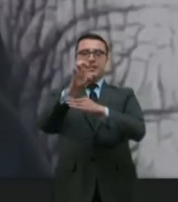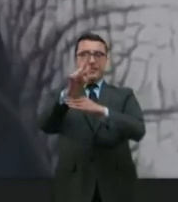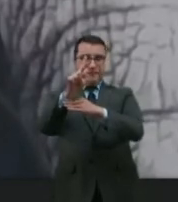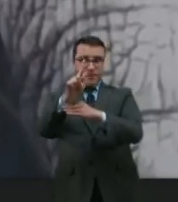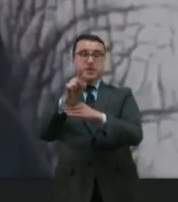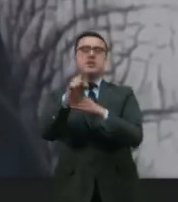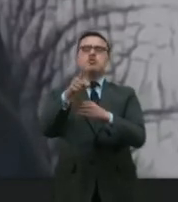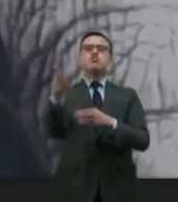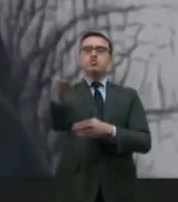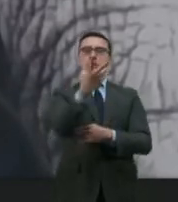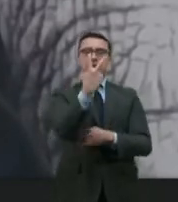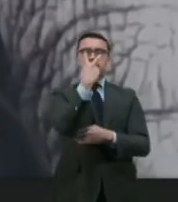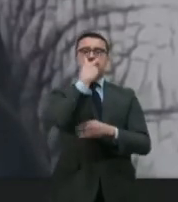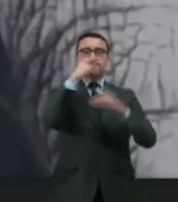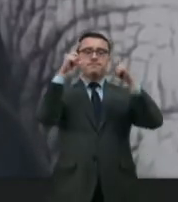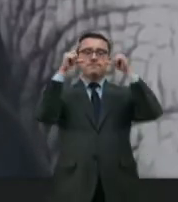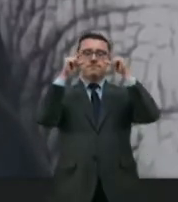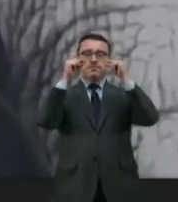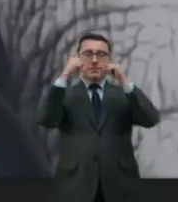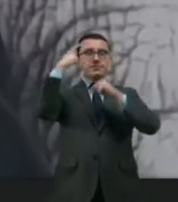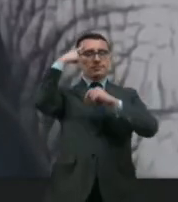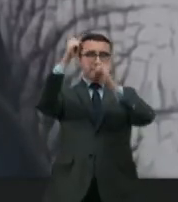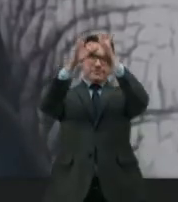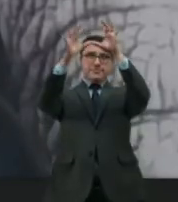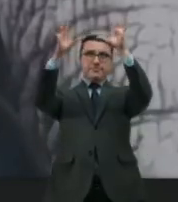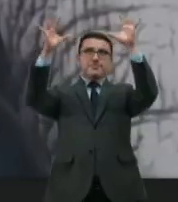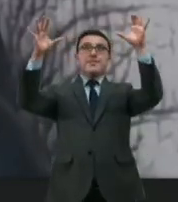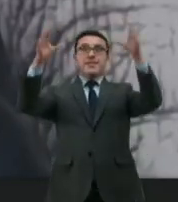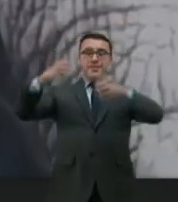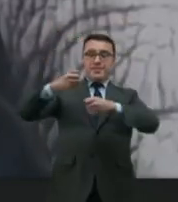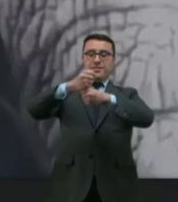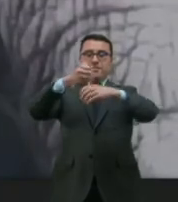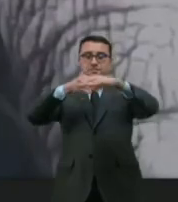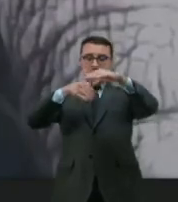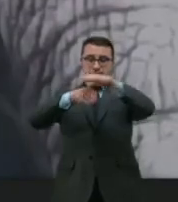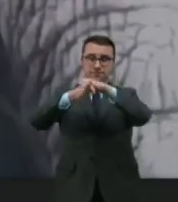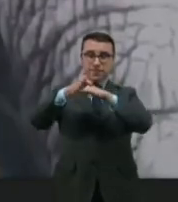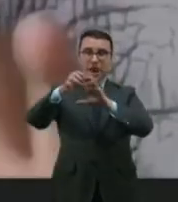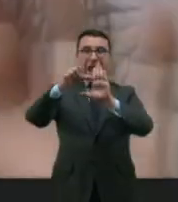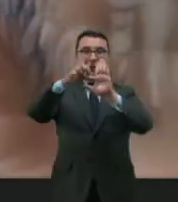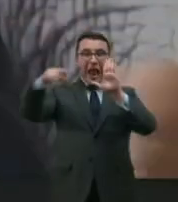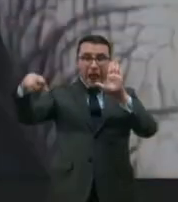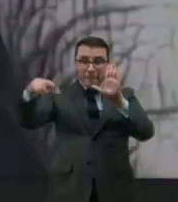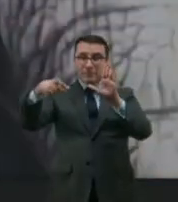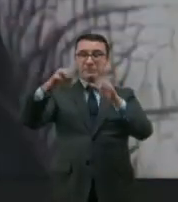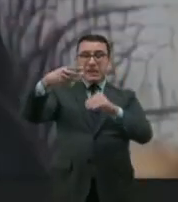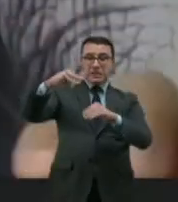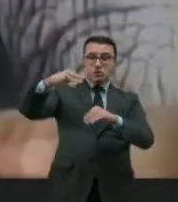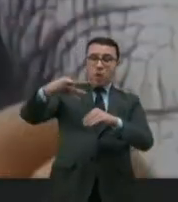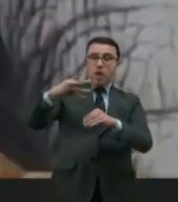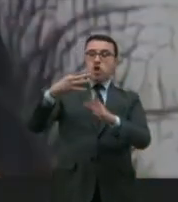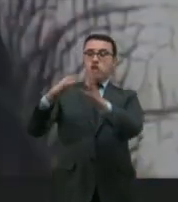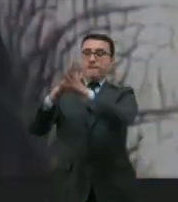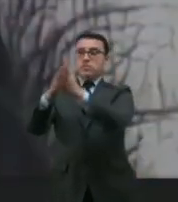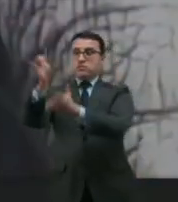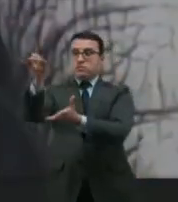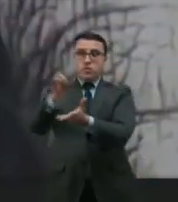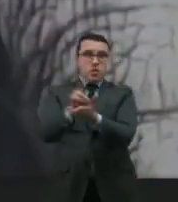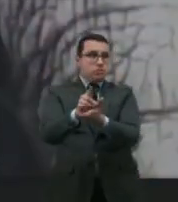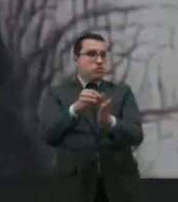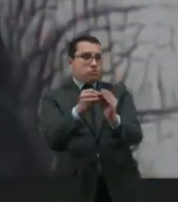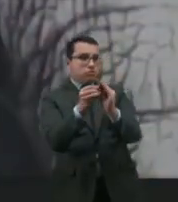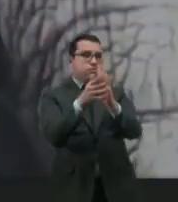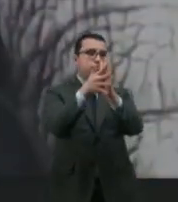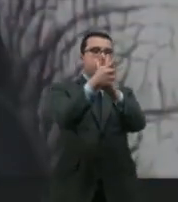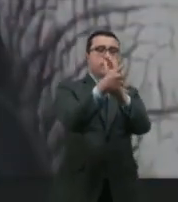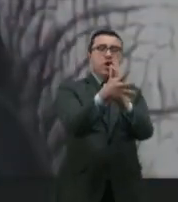imaginen que van a su trabajo, tienen que abrir 3-4 aplicaciones, extraer información de una, llevarla a otra, desde